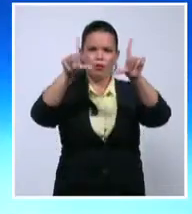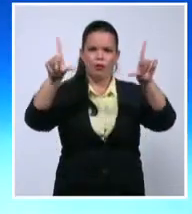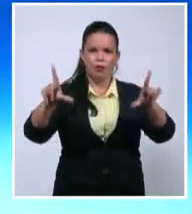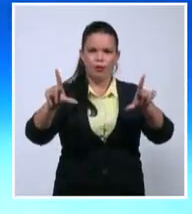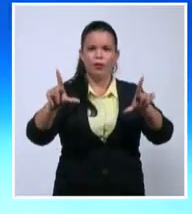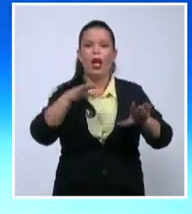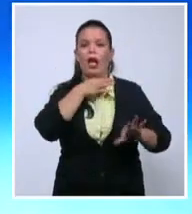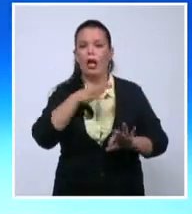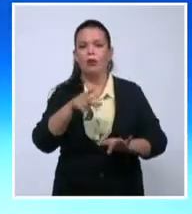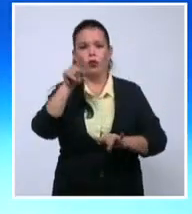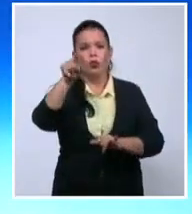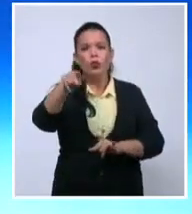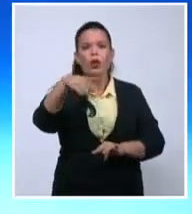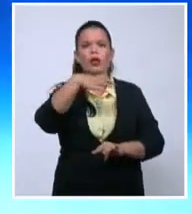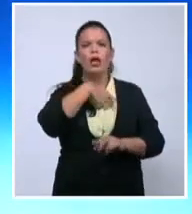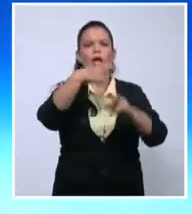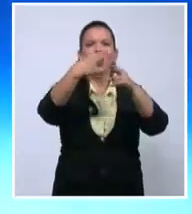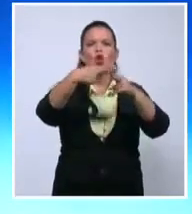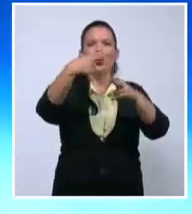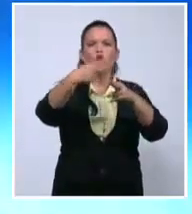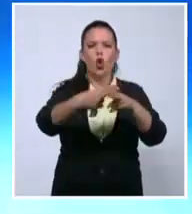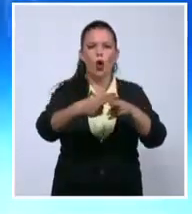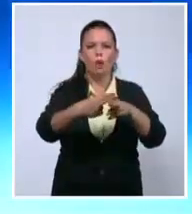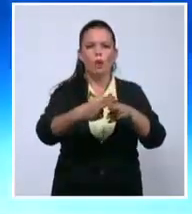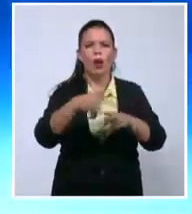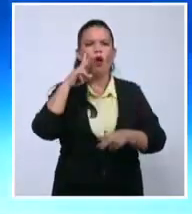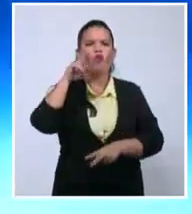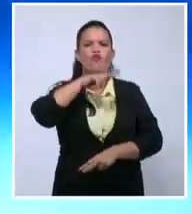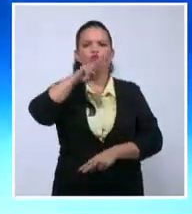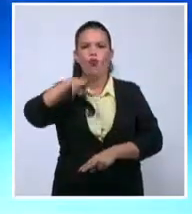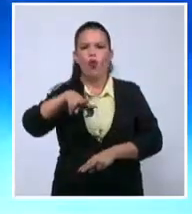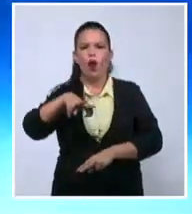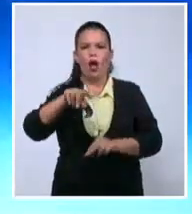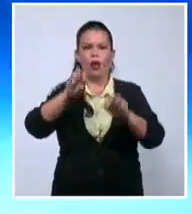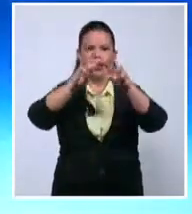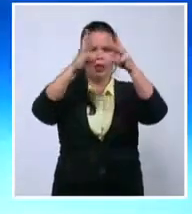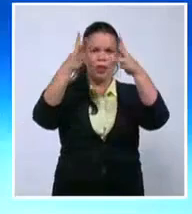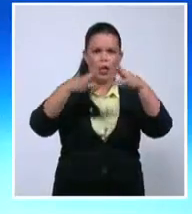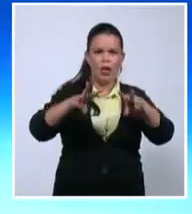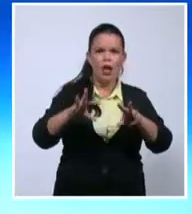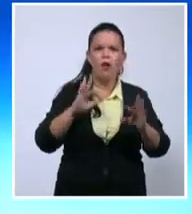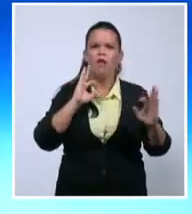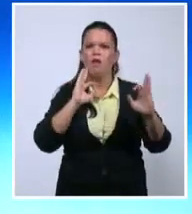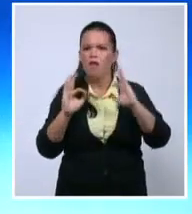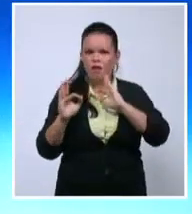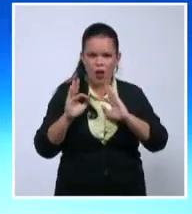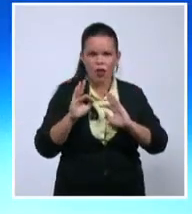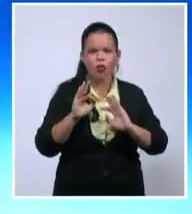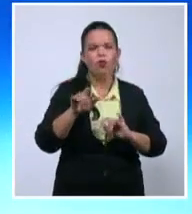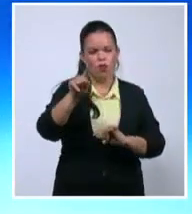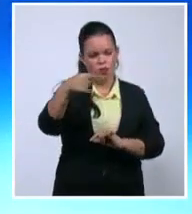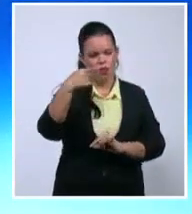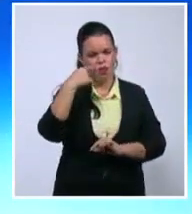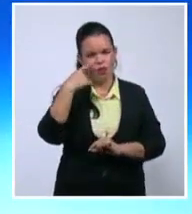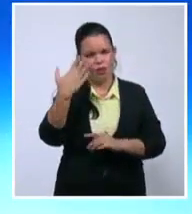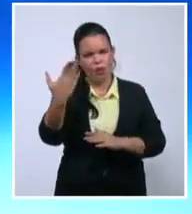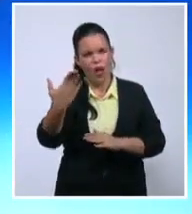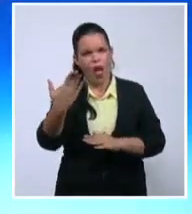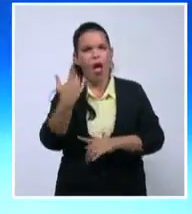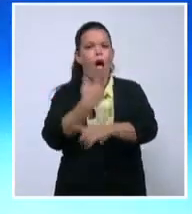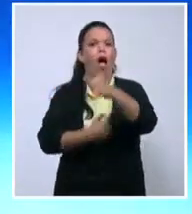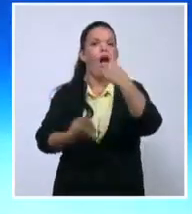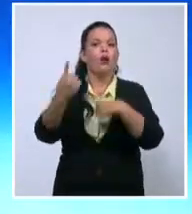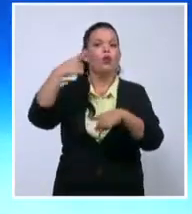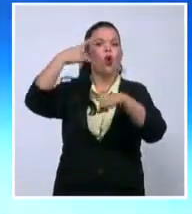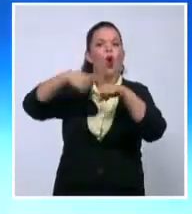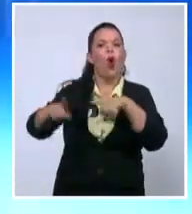nombre de quien hace el llamado, la convocatoria, y busca ese nombre en Facebook, va a encontrar lo que yo les voy a comentar. En otros se trata de grupos